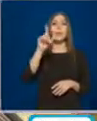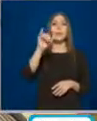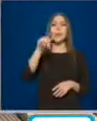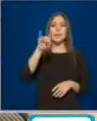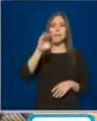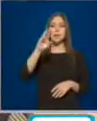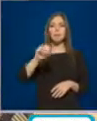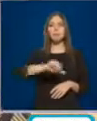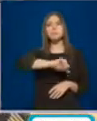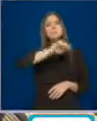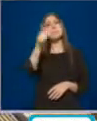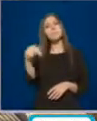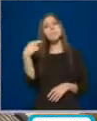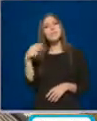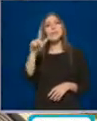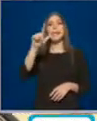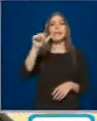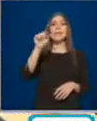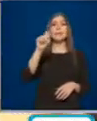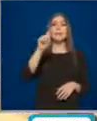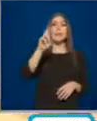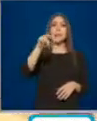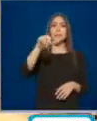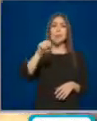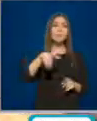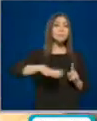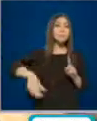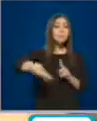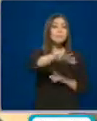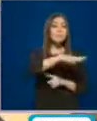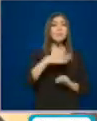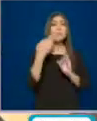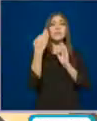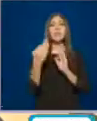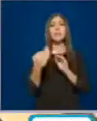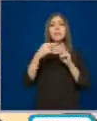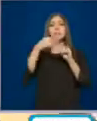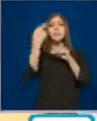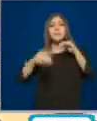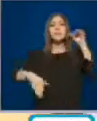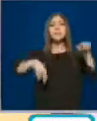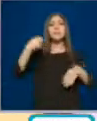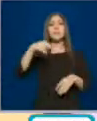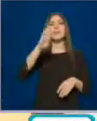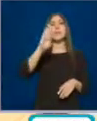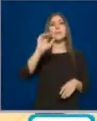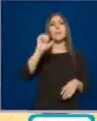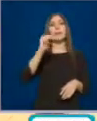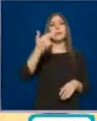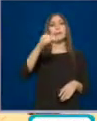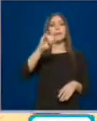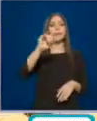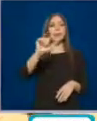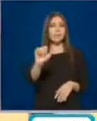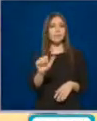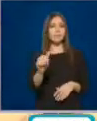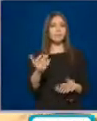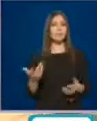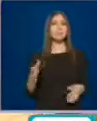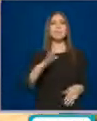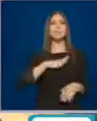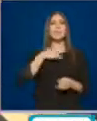se llama Las Termas, y por estos rumbos estaba el balneario Bahía. Sí, se